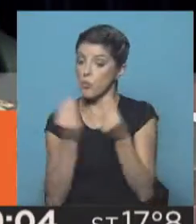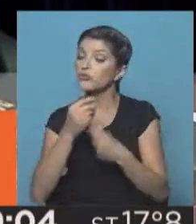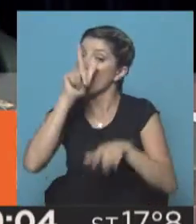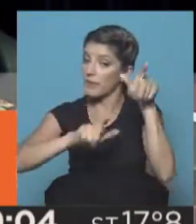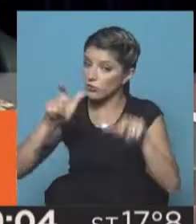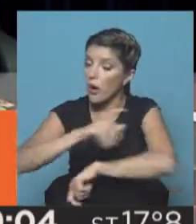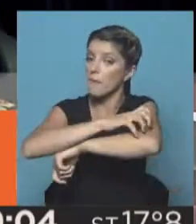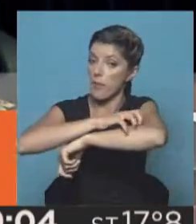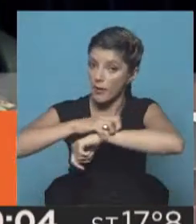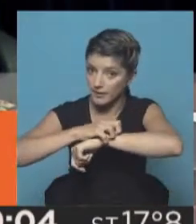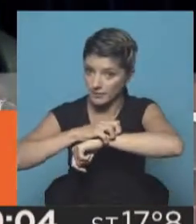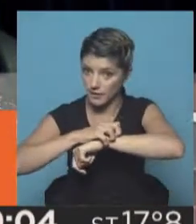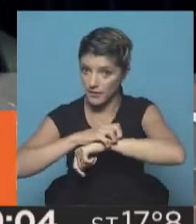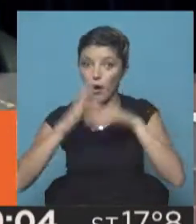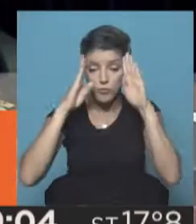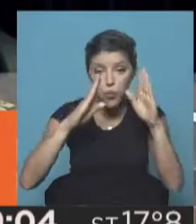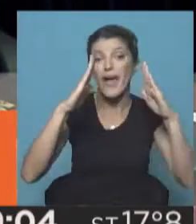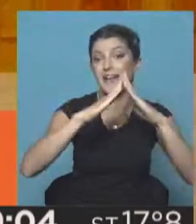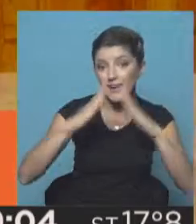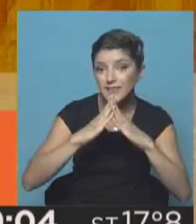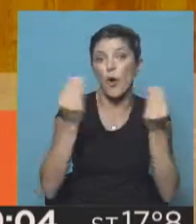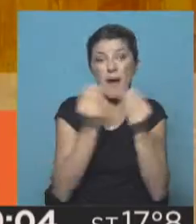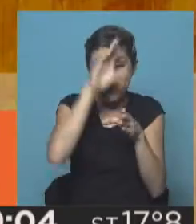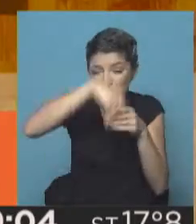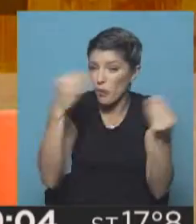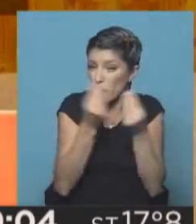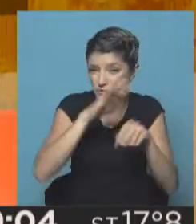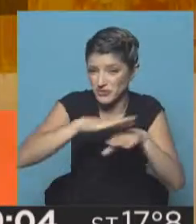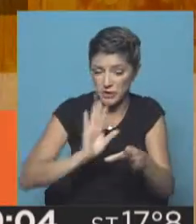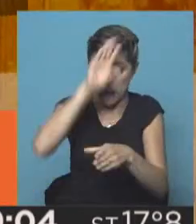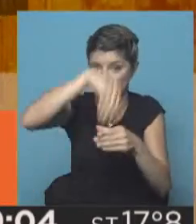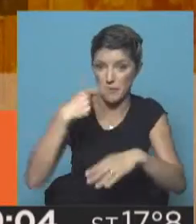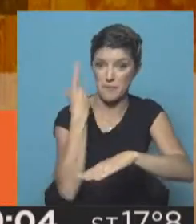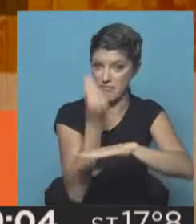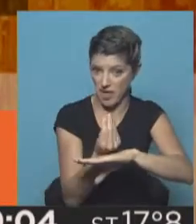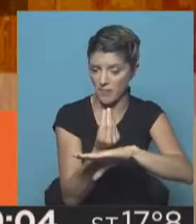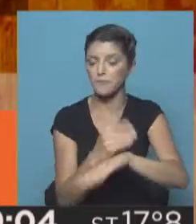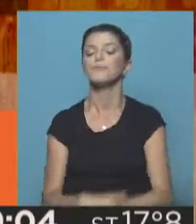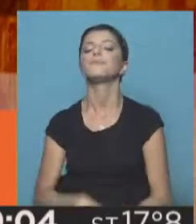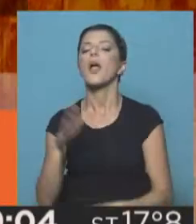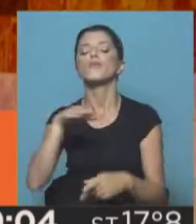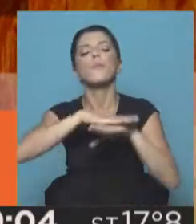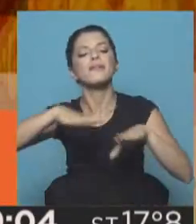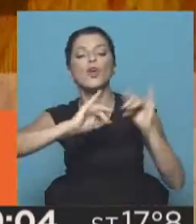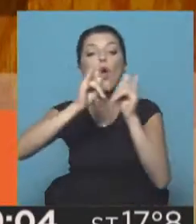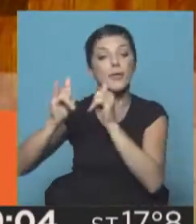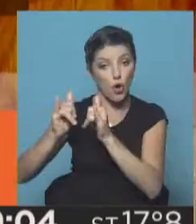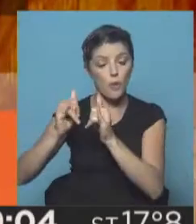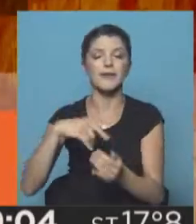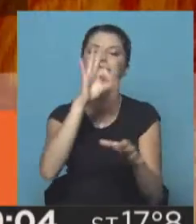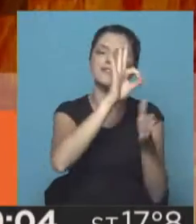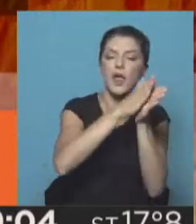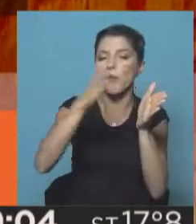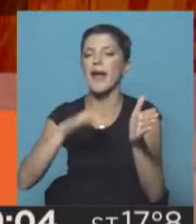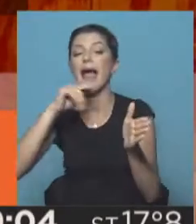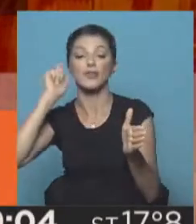están concentrados en hogares con muchos niños. Según la encuesta permanente de hogares, entre los chicos y adolescentes de entre 0 y